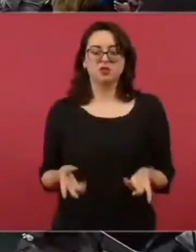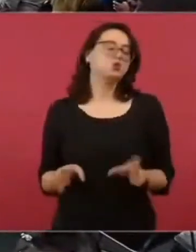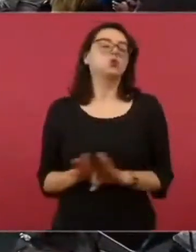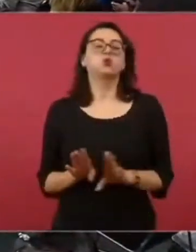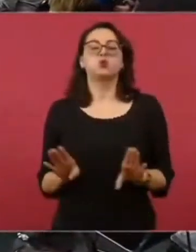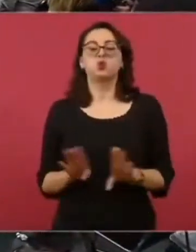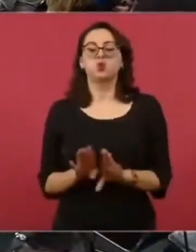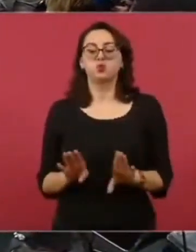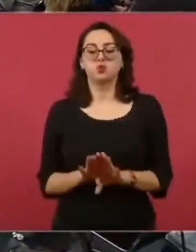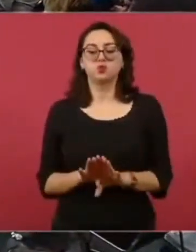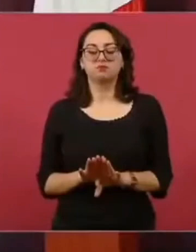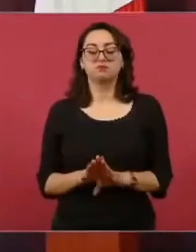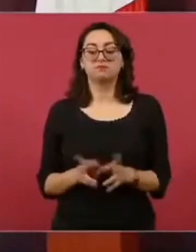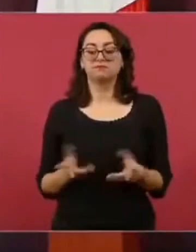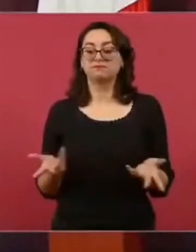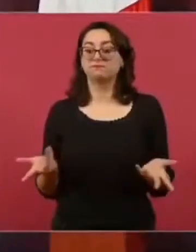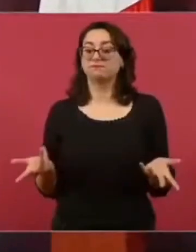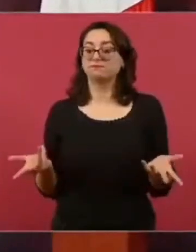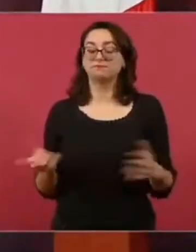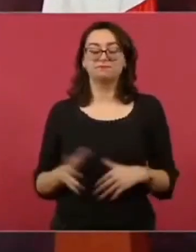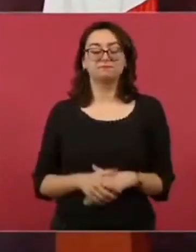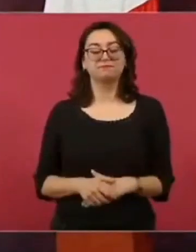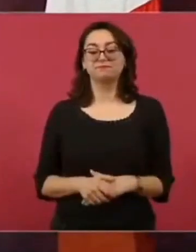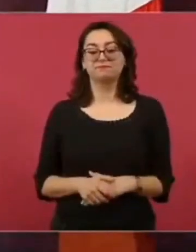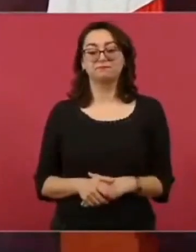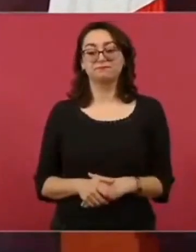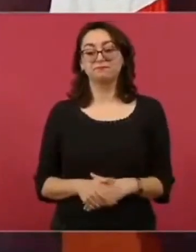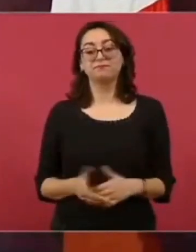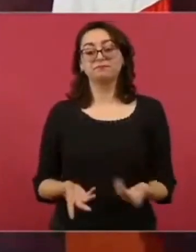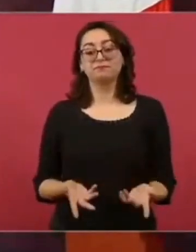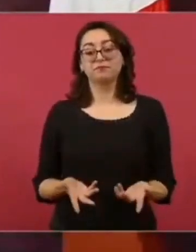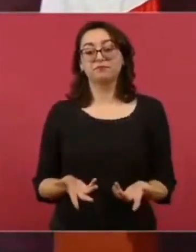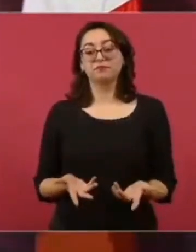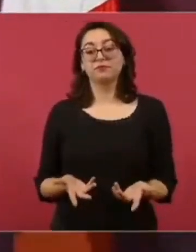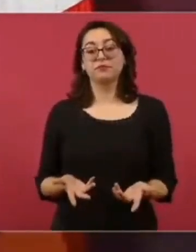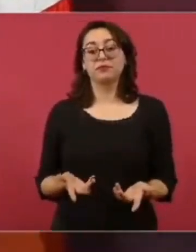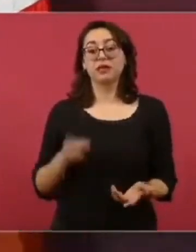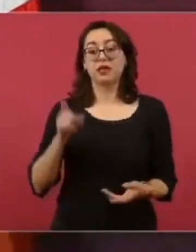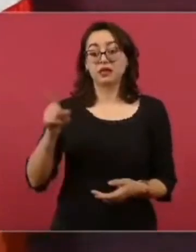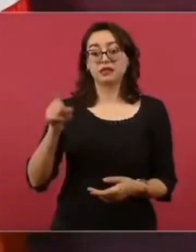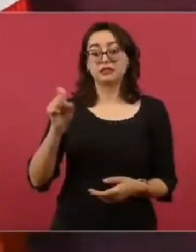más un paréntesis para decir que apoyo a Samuel García.